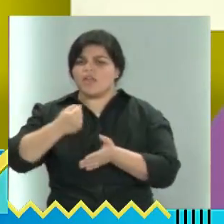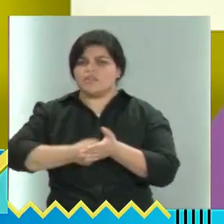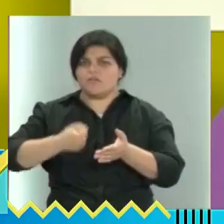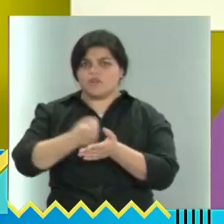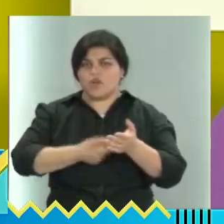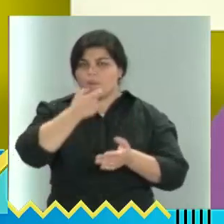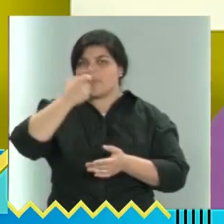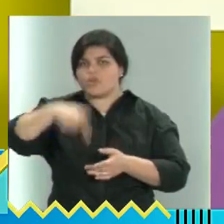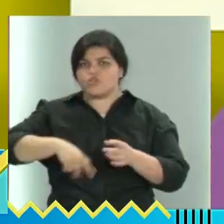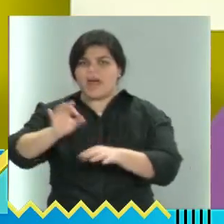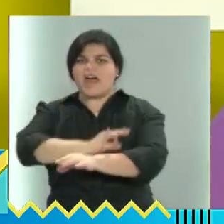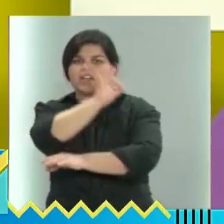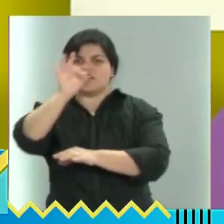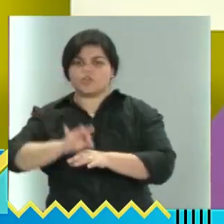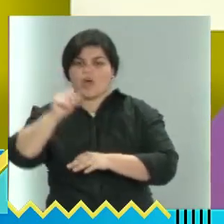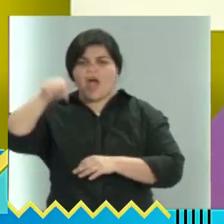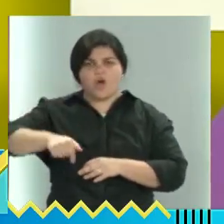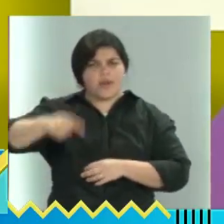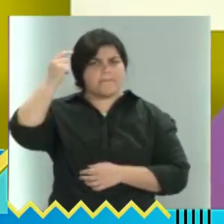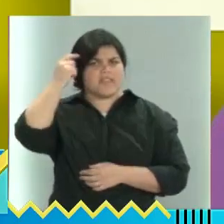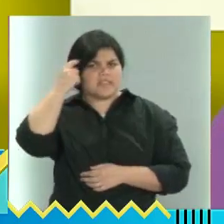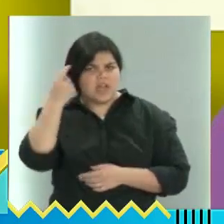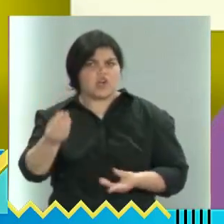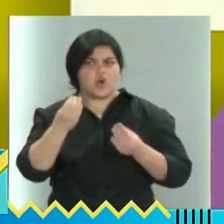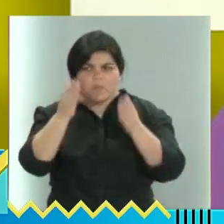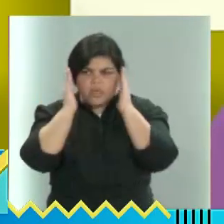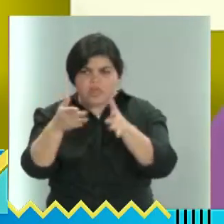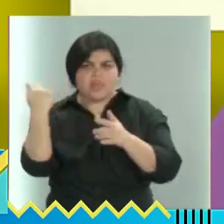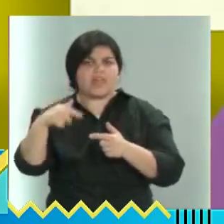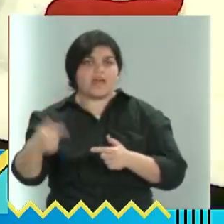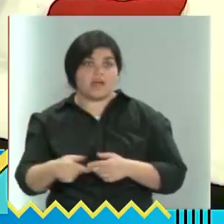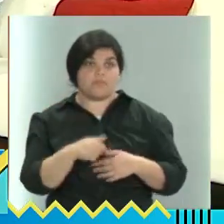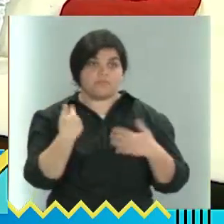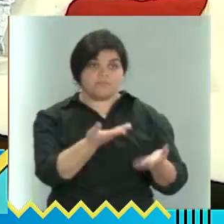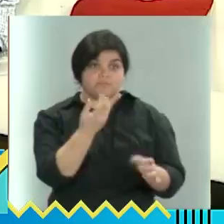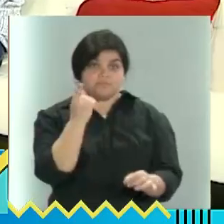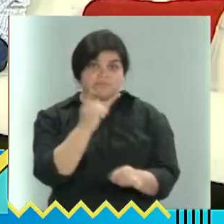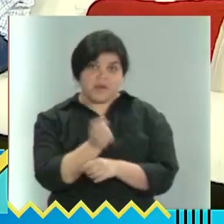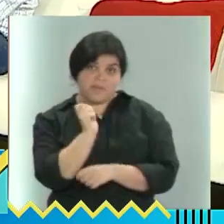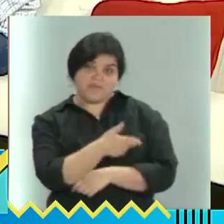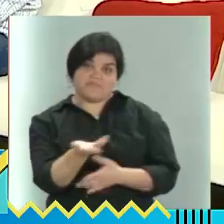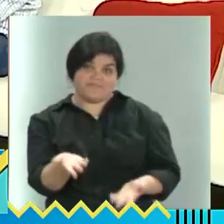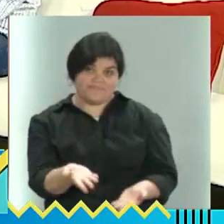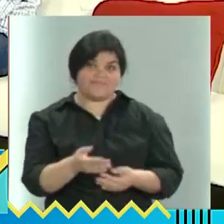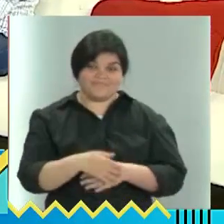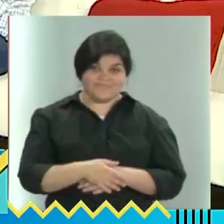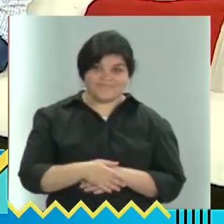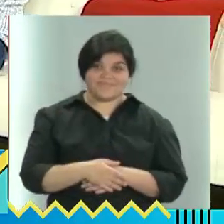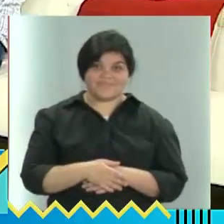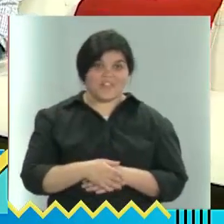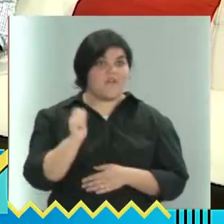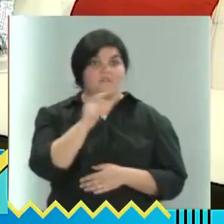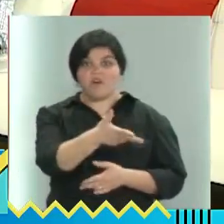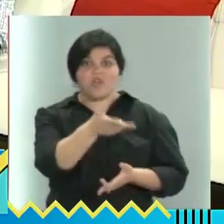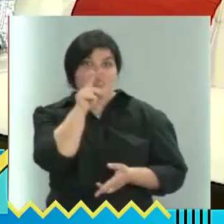en Mendoza hoy, ¿sí? ¿Qué se tiene que pensar? ¿A dónde se tiene que focalizar? Gabriel, saliste sorteado. Vos que no